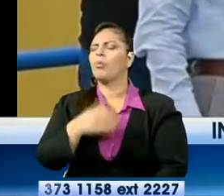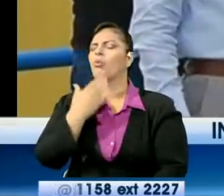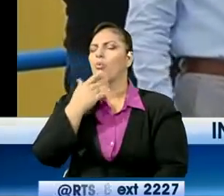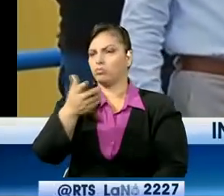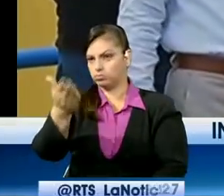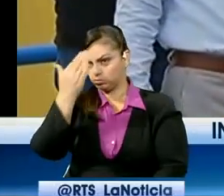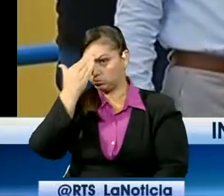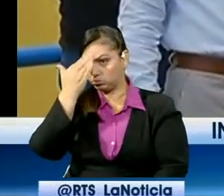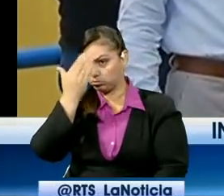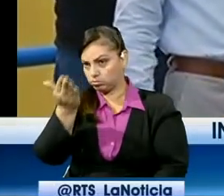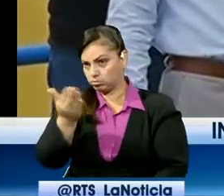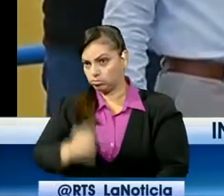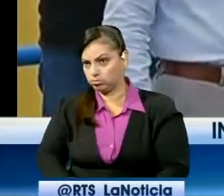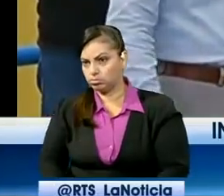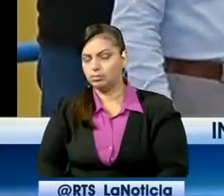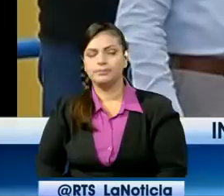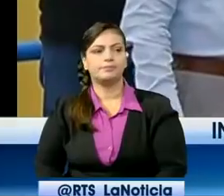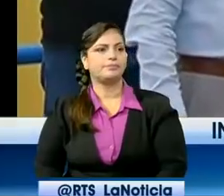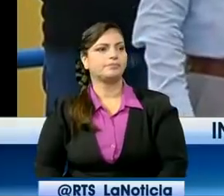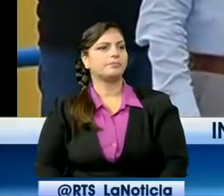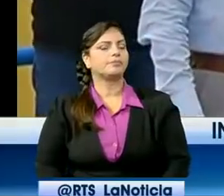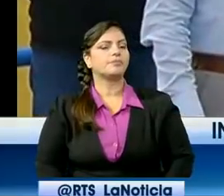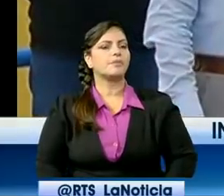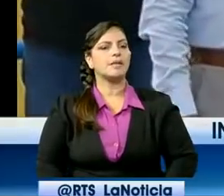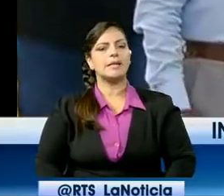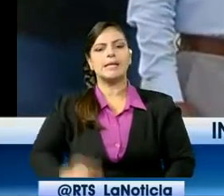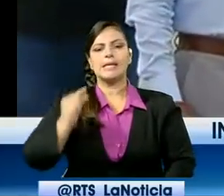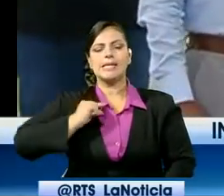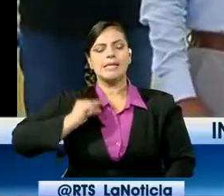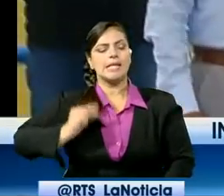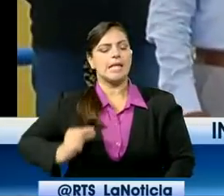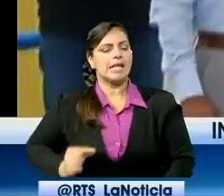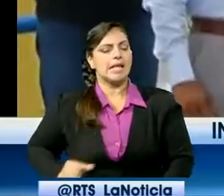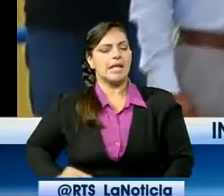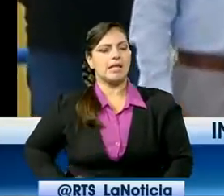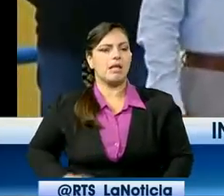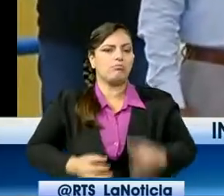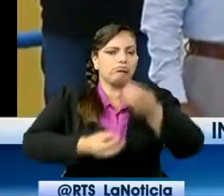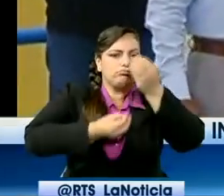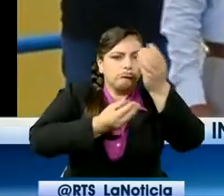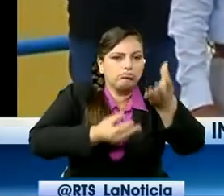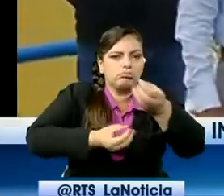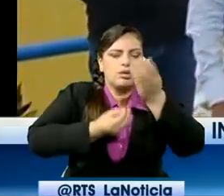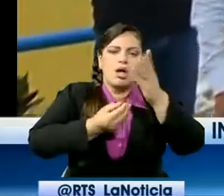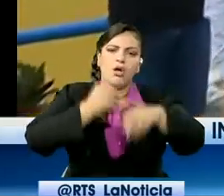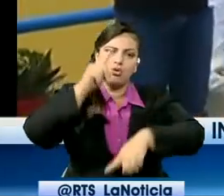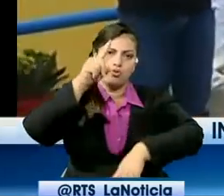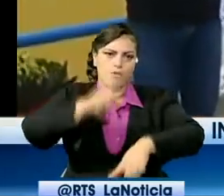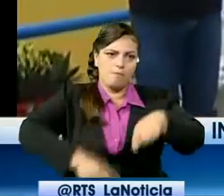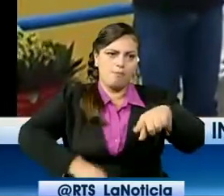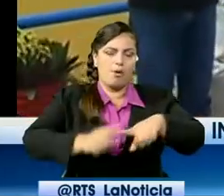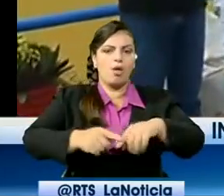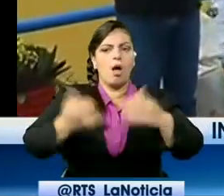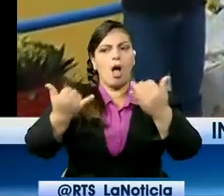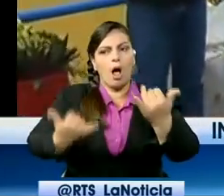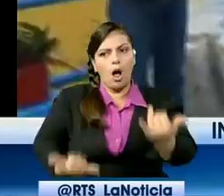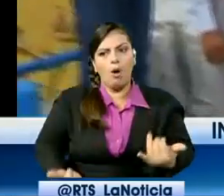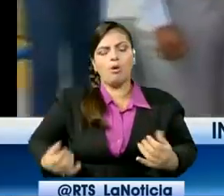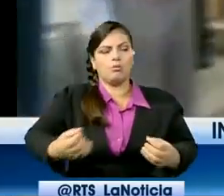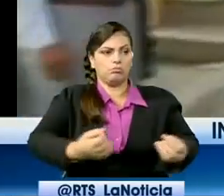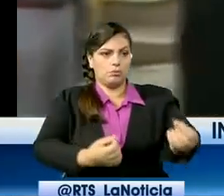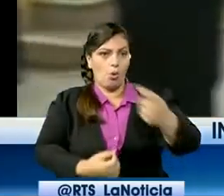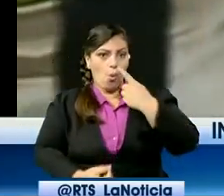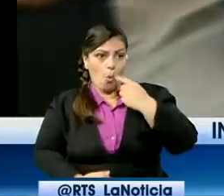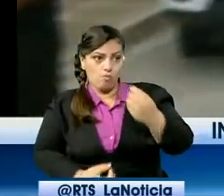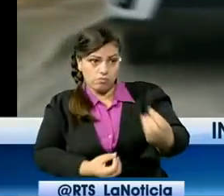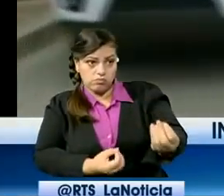Bueno, todavía no podemos informar así. Yo te tomaré las notas de lo que me está manifestando el señor, pero